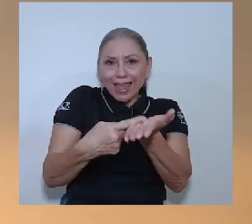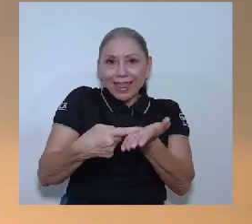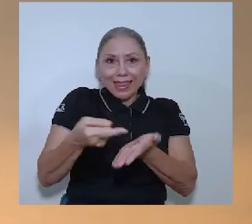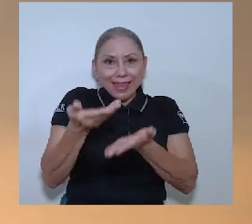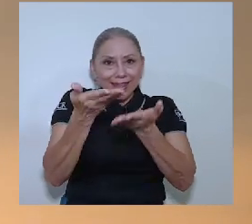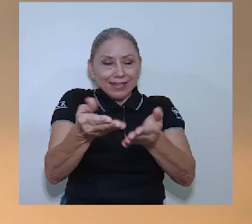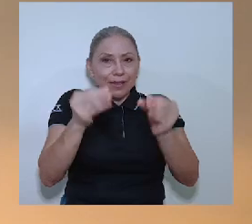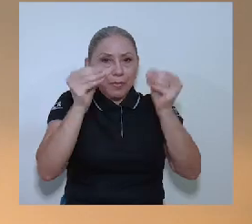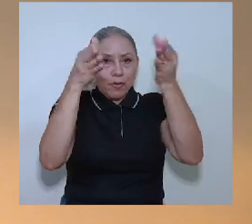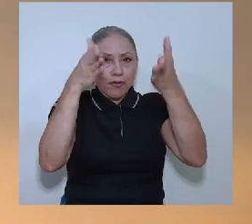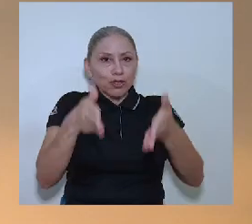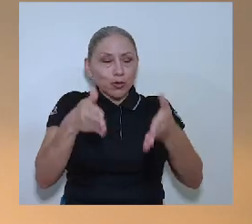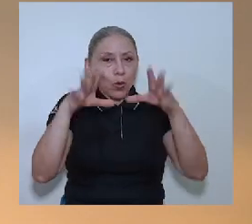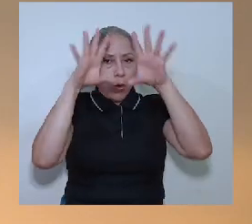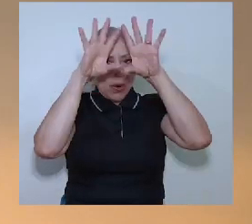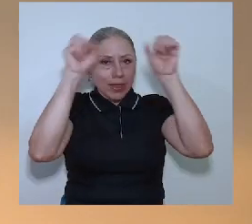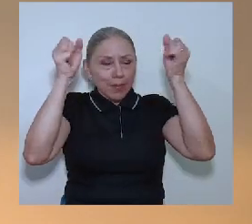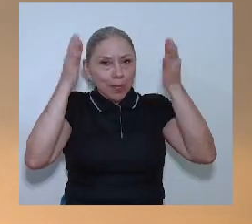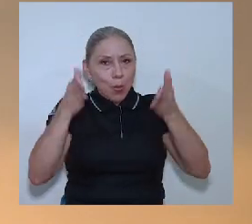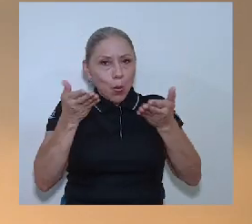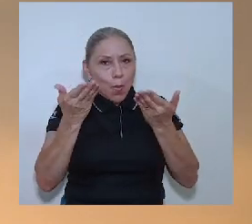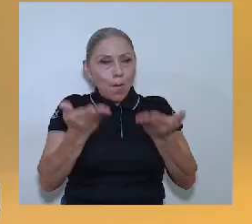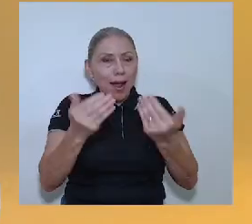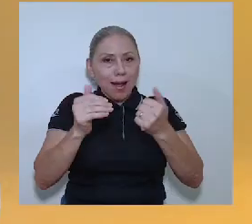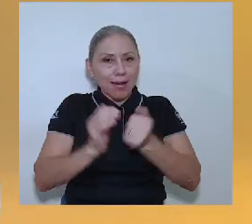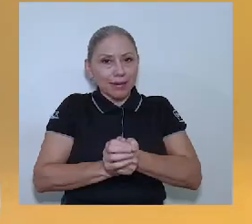profesor y diplomático y